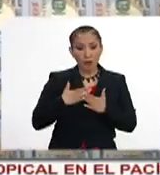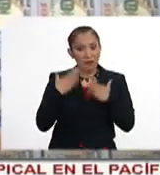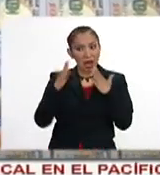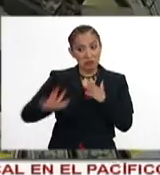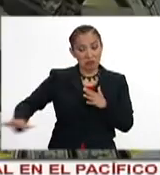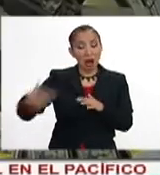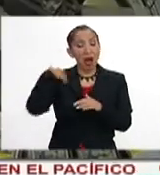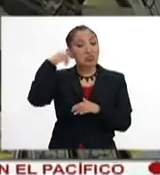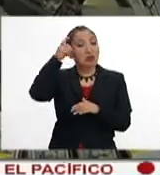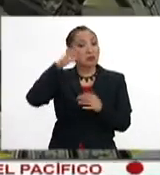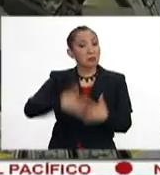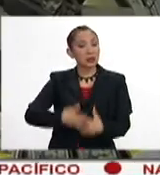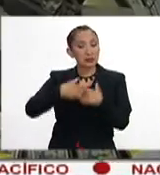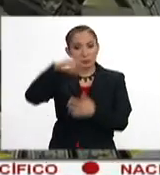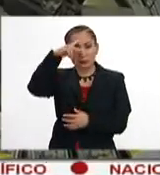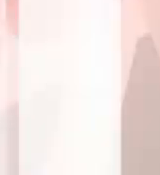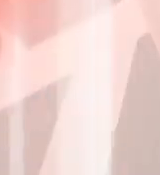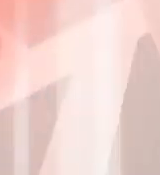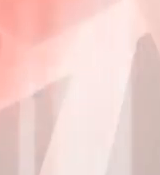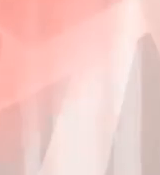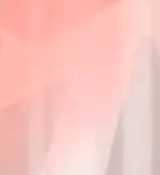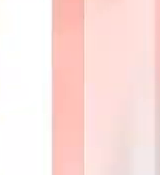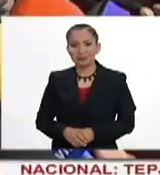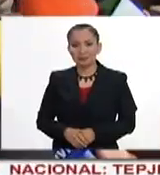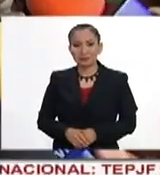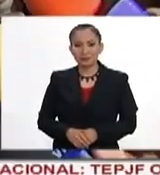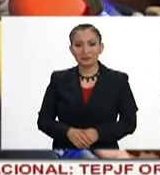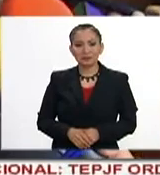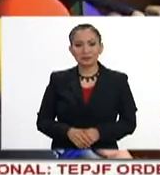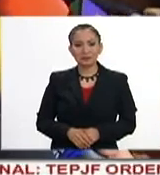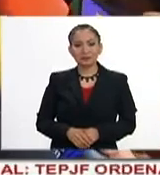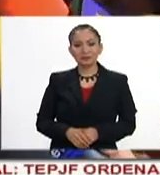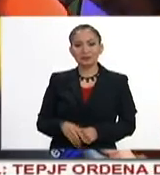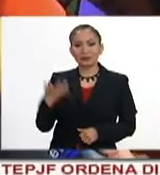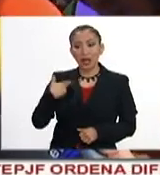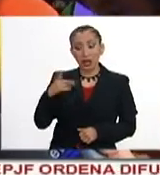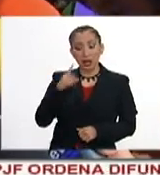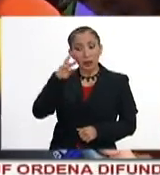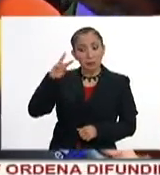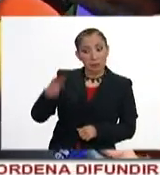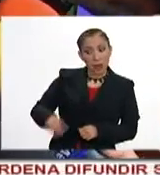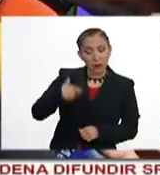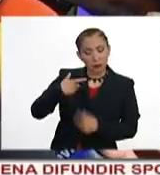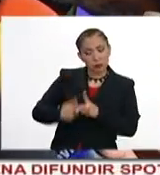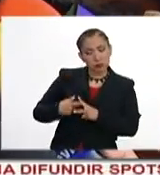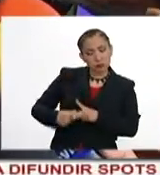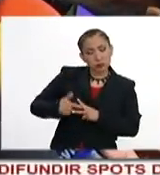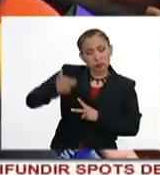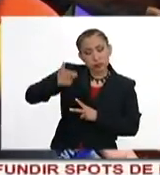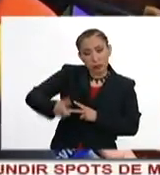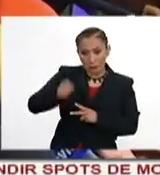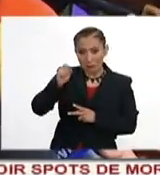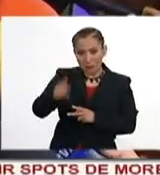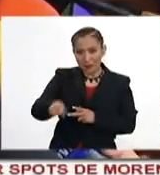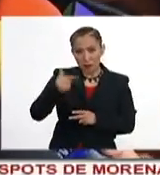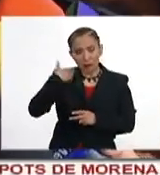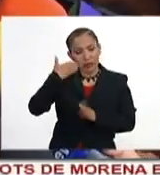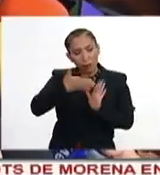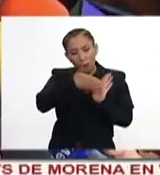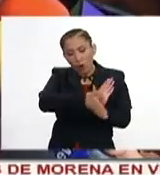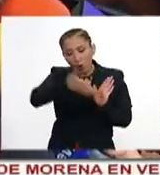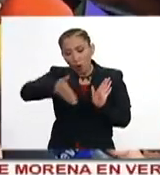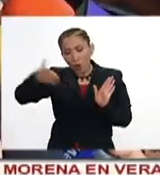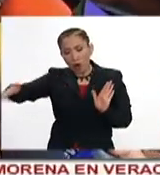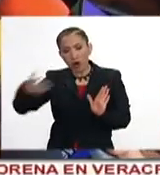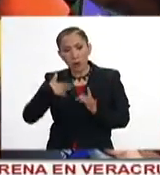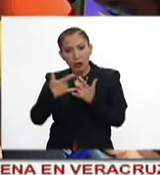del sector privado en nuestro país. Si uno revisa y compara esa cifra con periodos similares